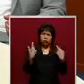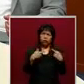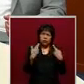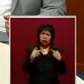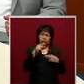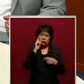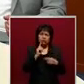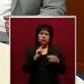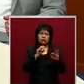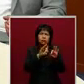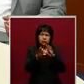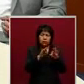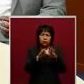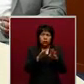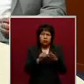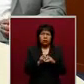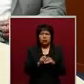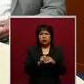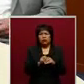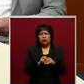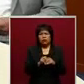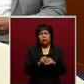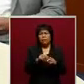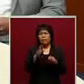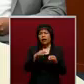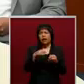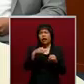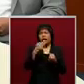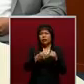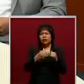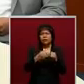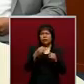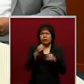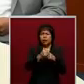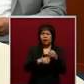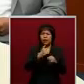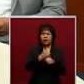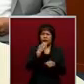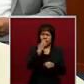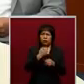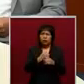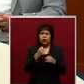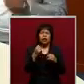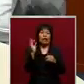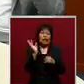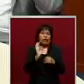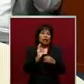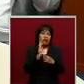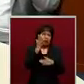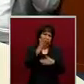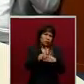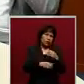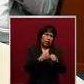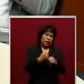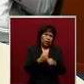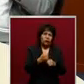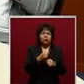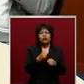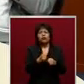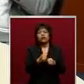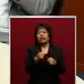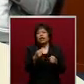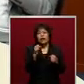habían trabajado con sus alumnos en condiciones para término del ciclo escolar, probablemente iban a tener el mismo grupo en el siguiente año. Esto es importante